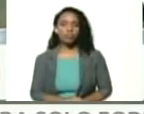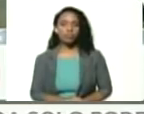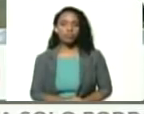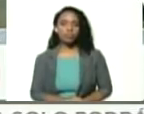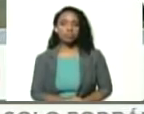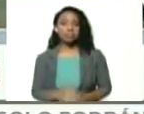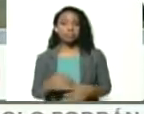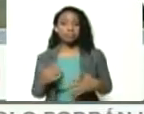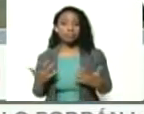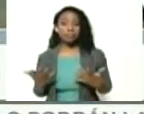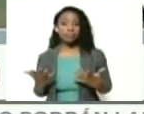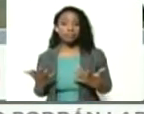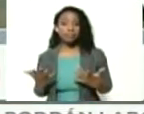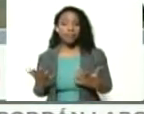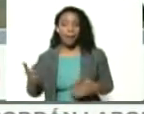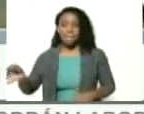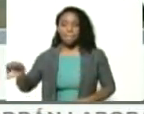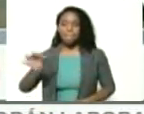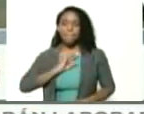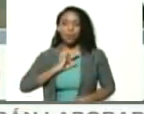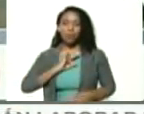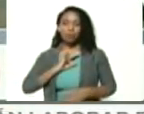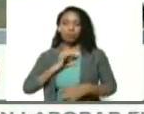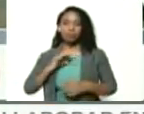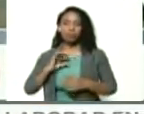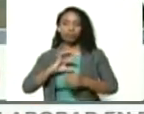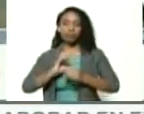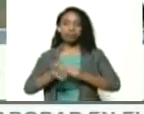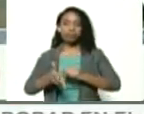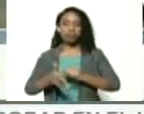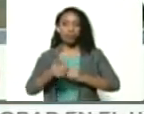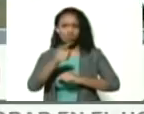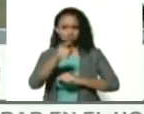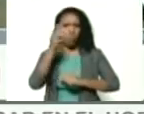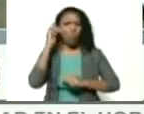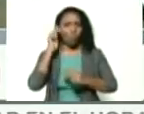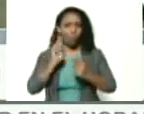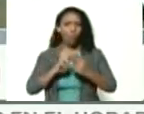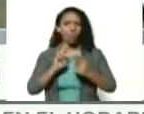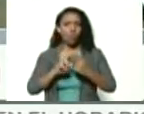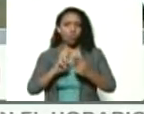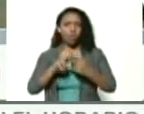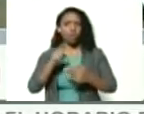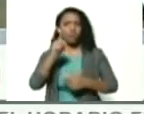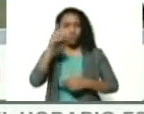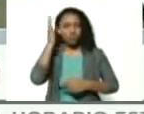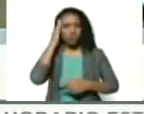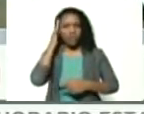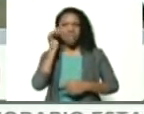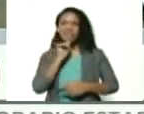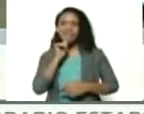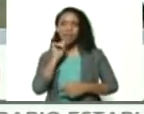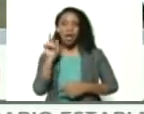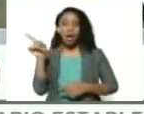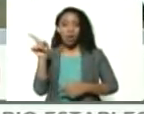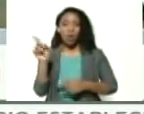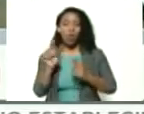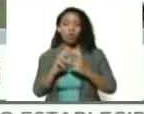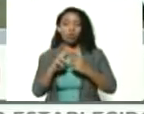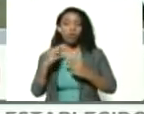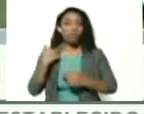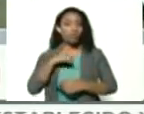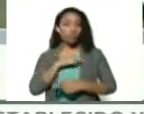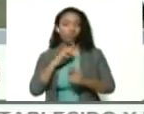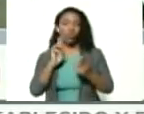Y se les ha pegado el coronavirus. Tú los conoces, yo los conozco, tú los conoces, él los conoce, nosotros